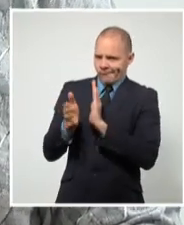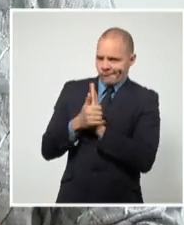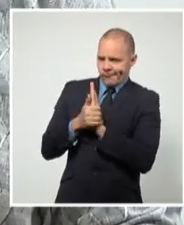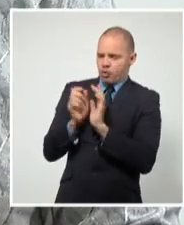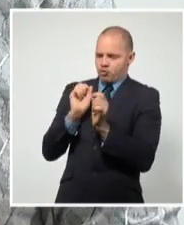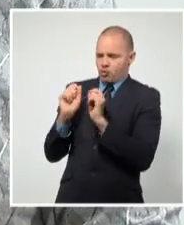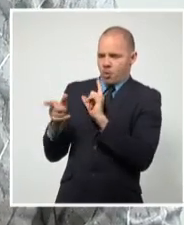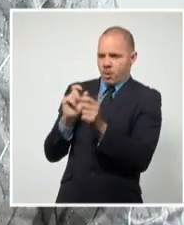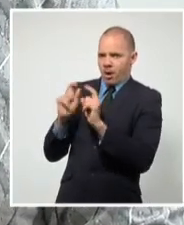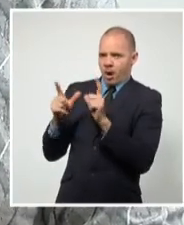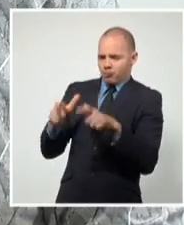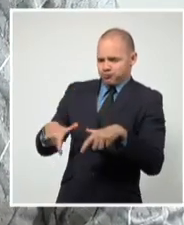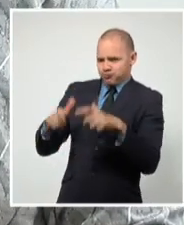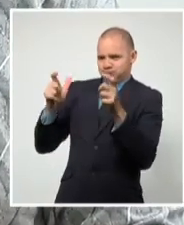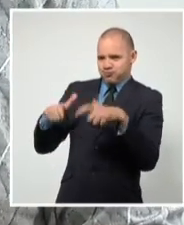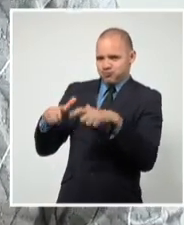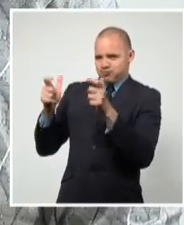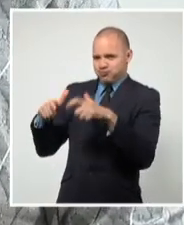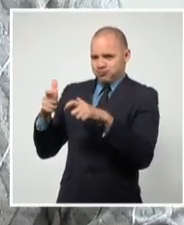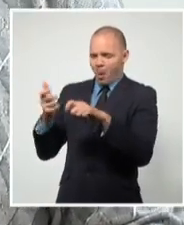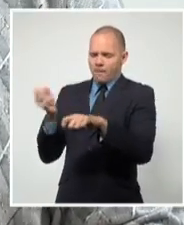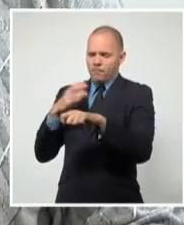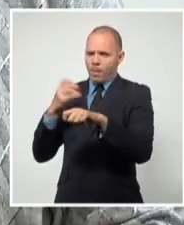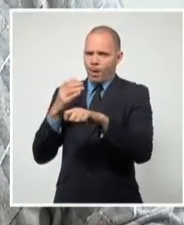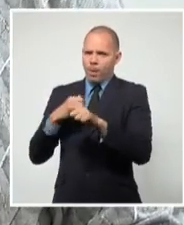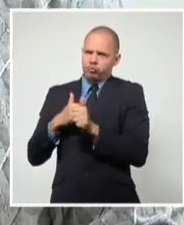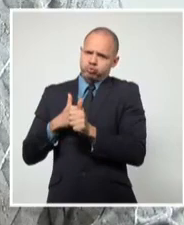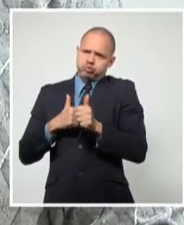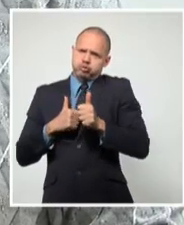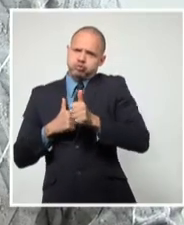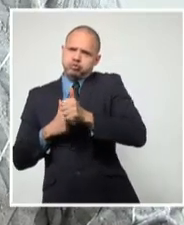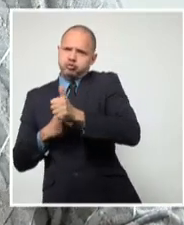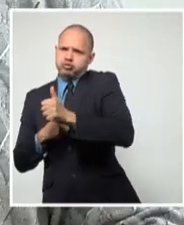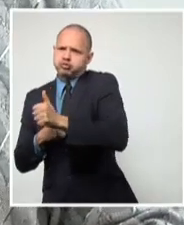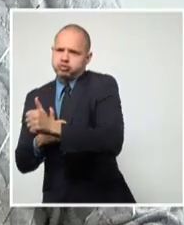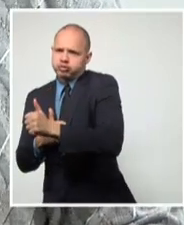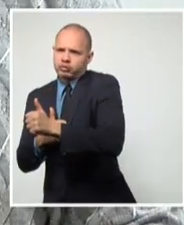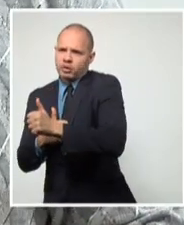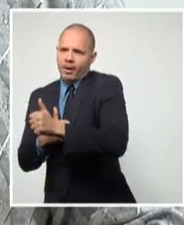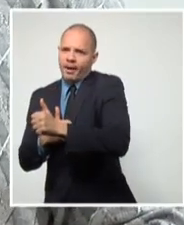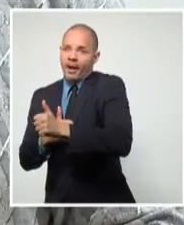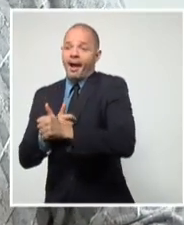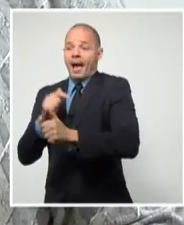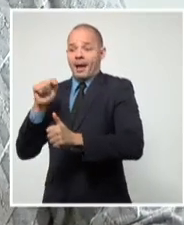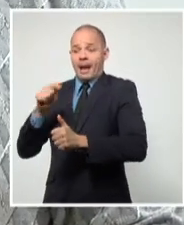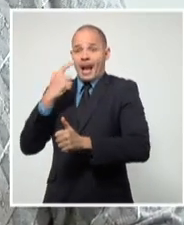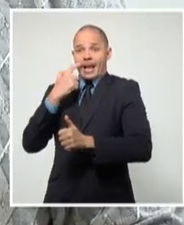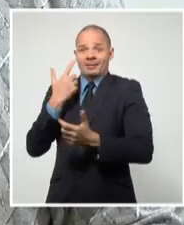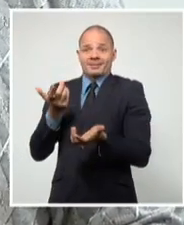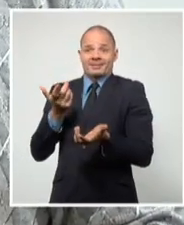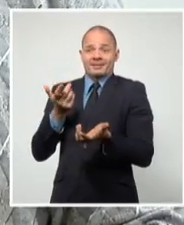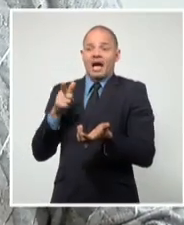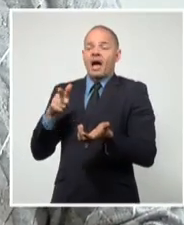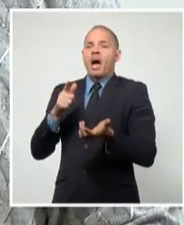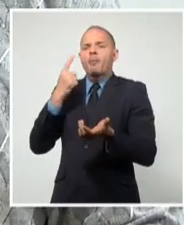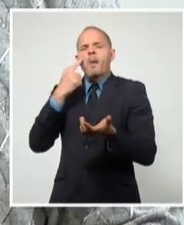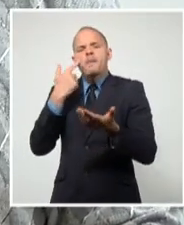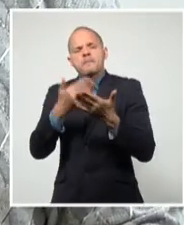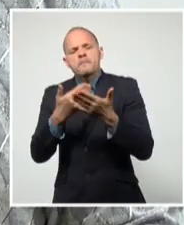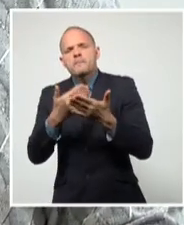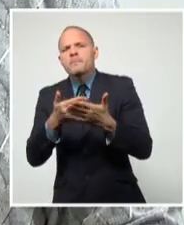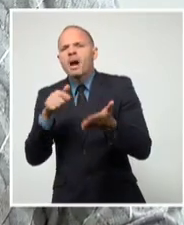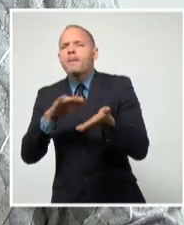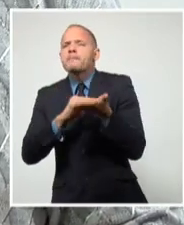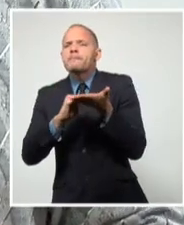con la guía de tránsito un documento que se exige para transportar estos productos además también contaban con un centro de almacenamiento